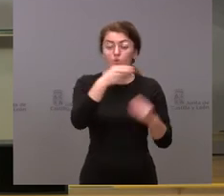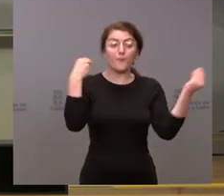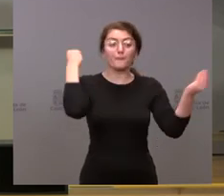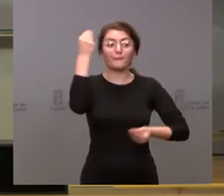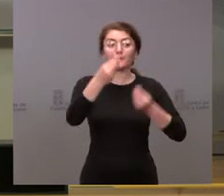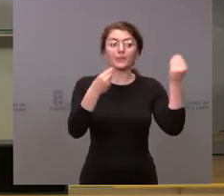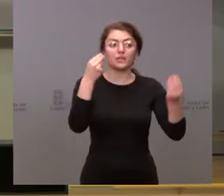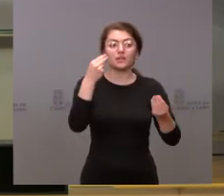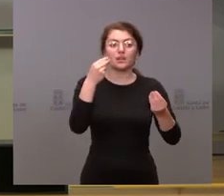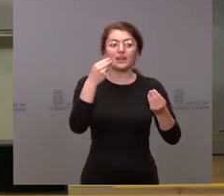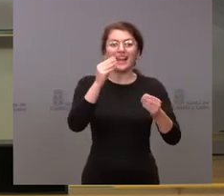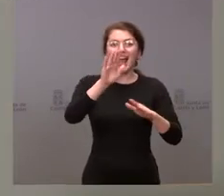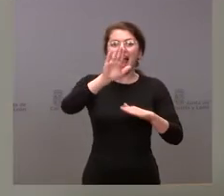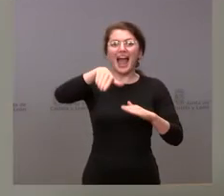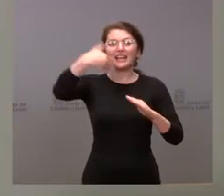el exterior